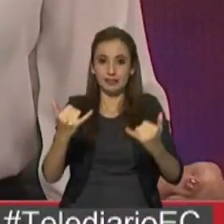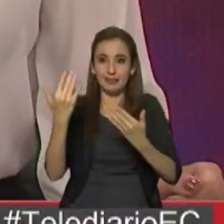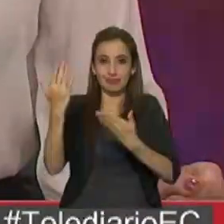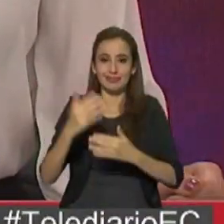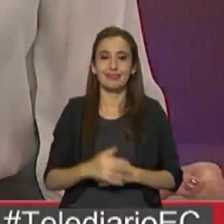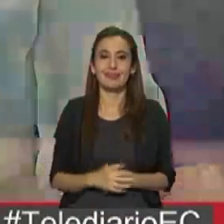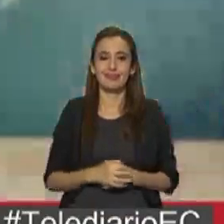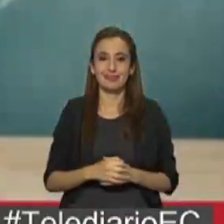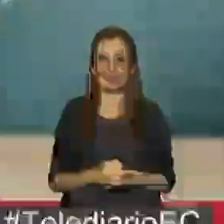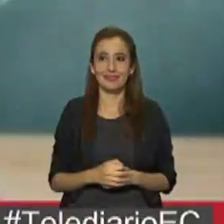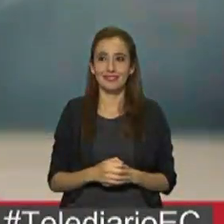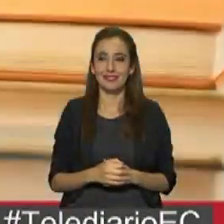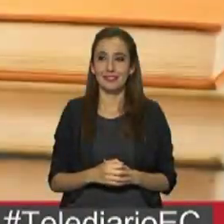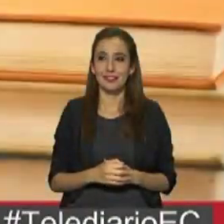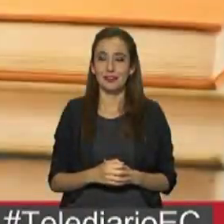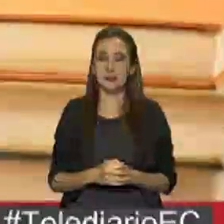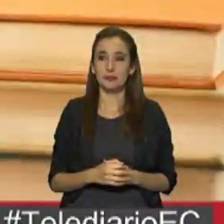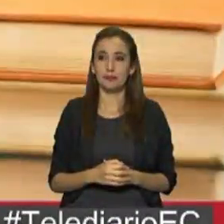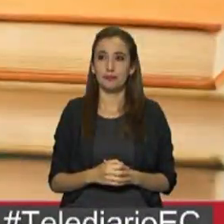país